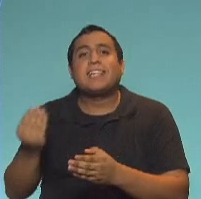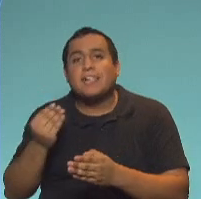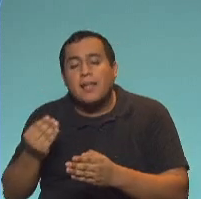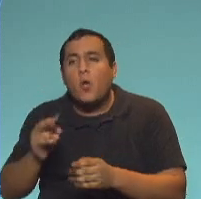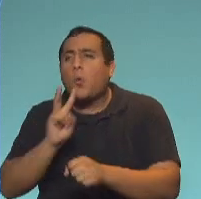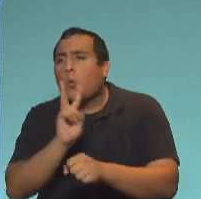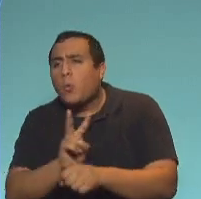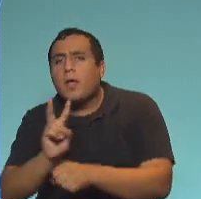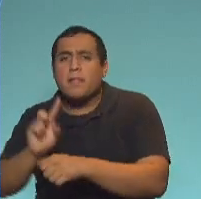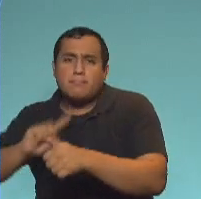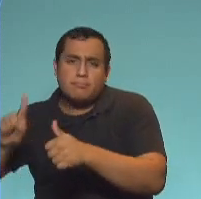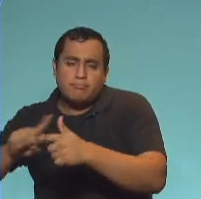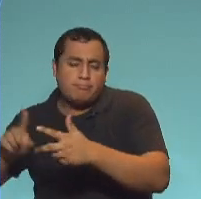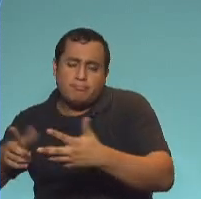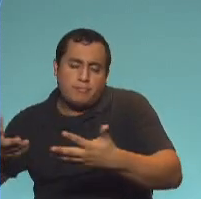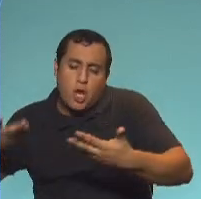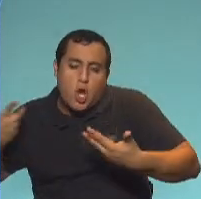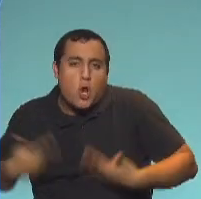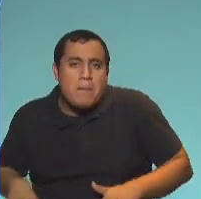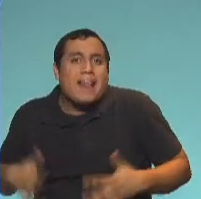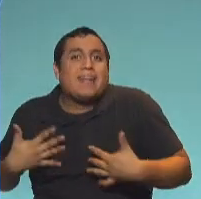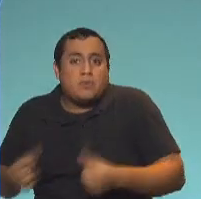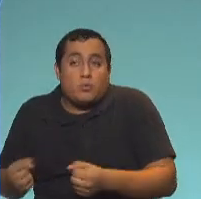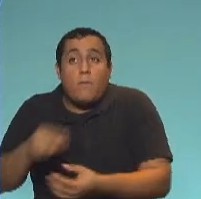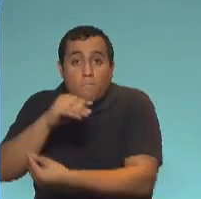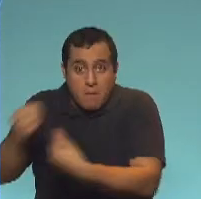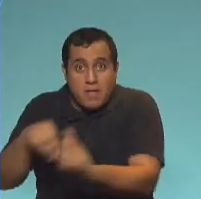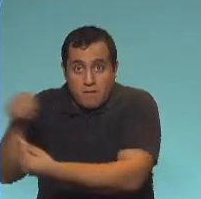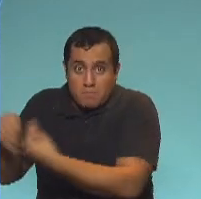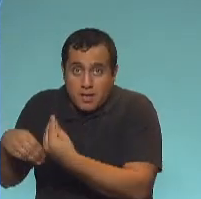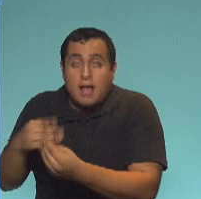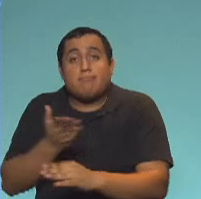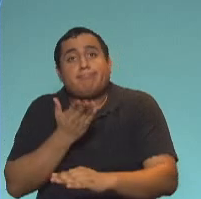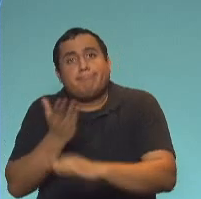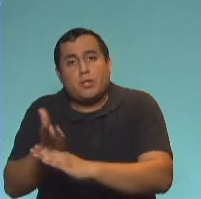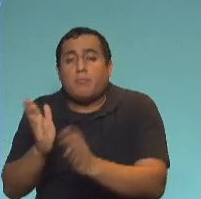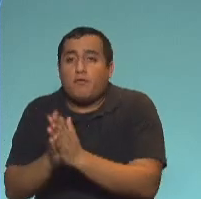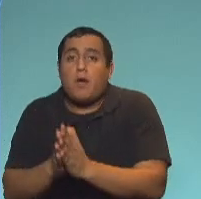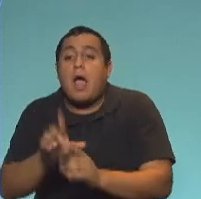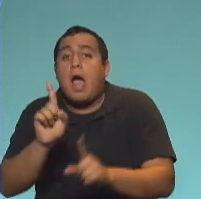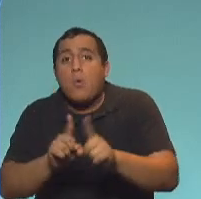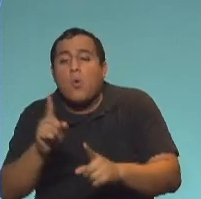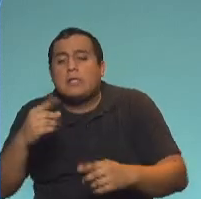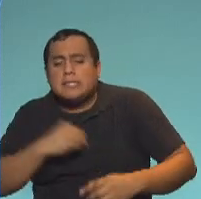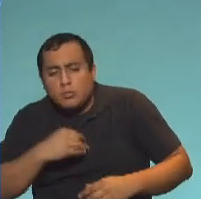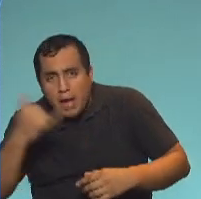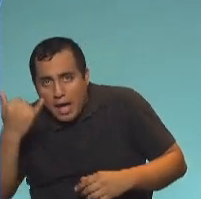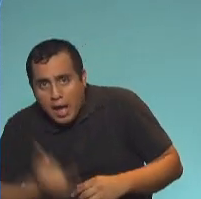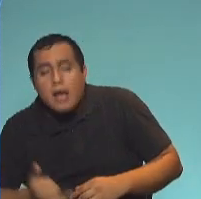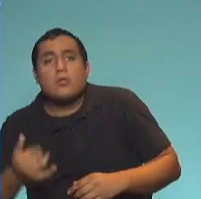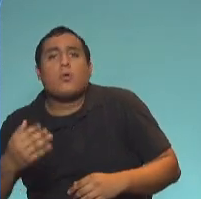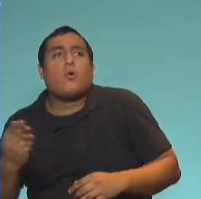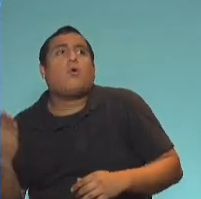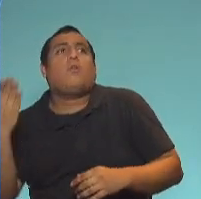de los juegos habituales de la salud por eso les pido a las familias que si hay alguno de estos síntomas o si tienen que concurrir